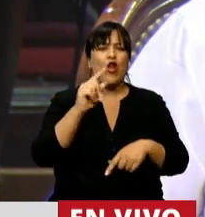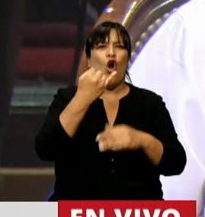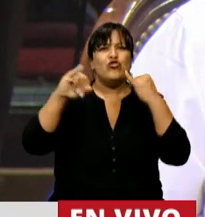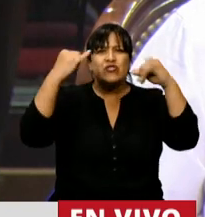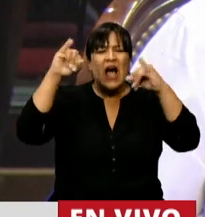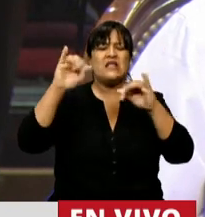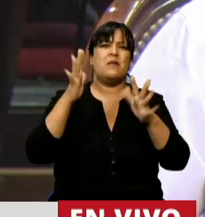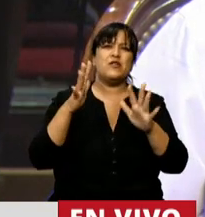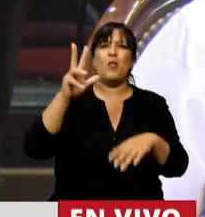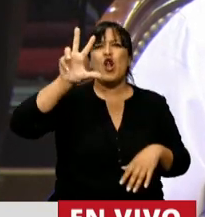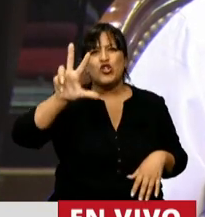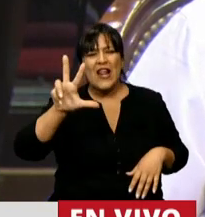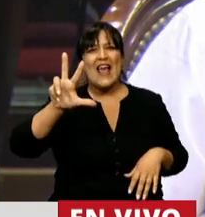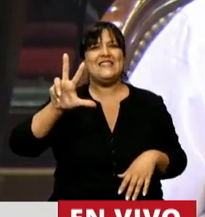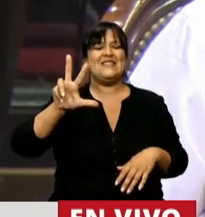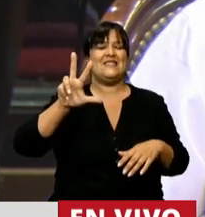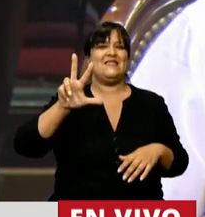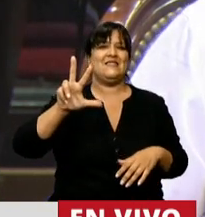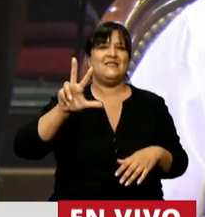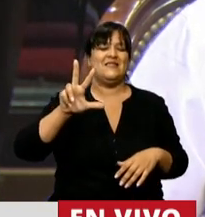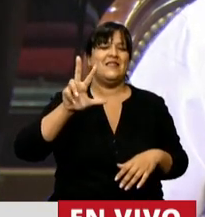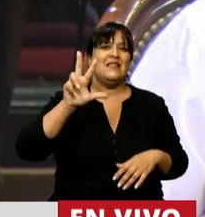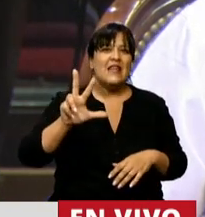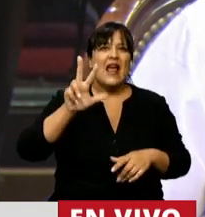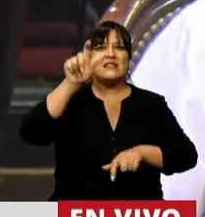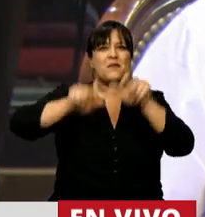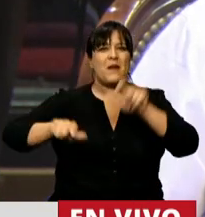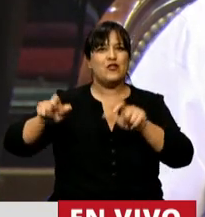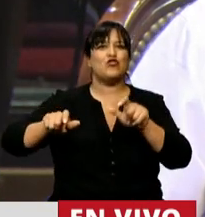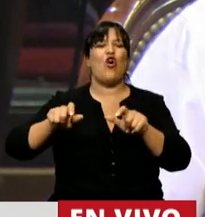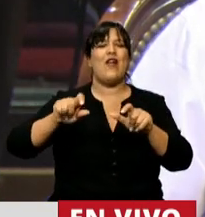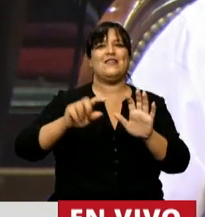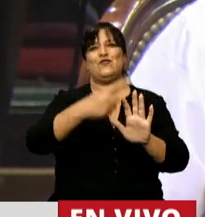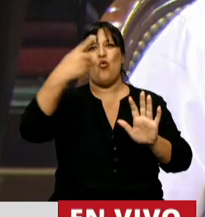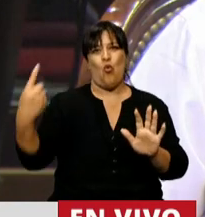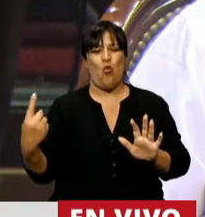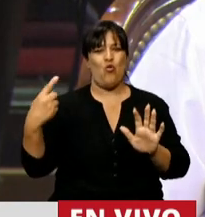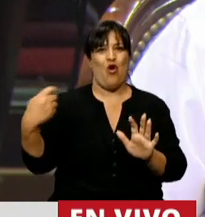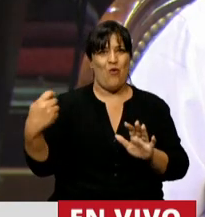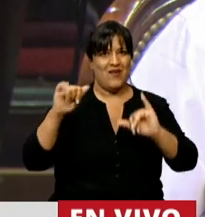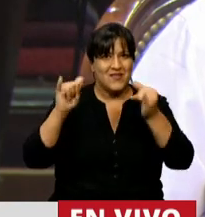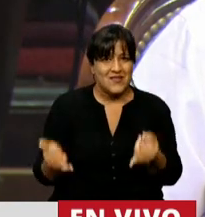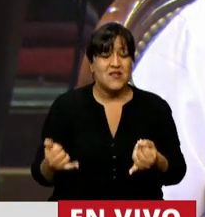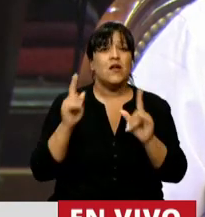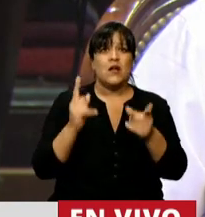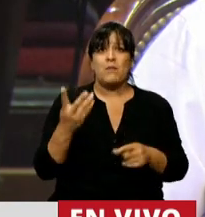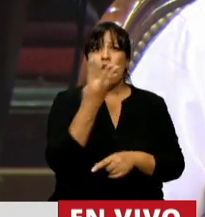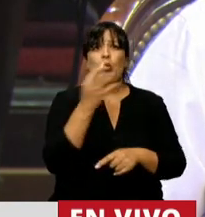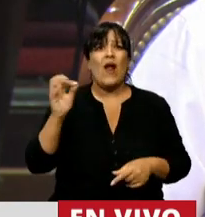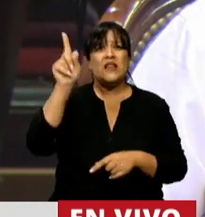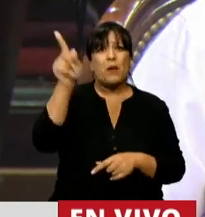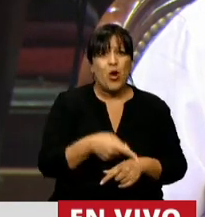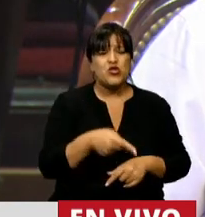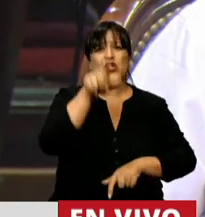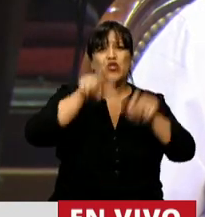sistema está en alrededor de 3 aportantes por cada beneficiario, porque tenemos 40% de informalidad